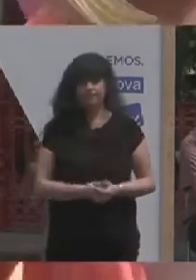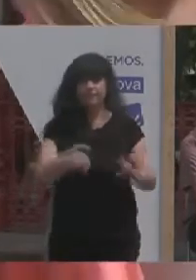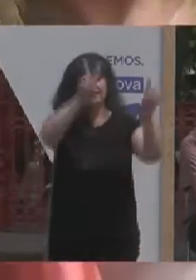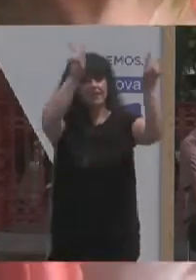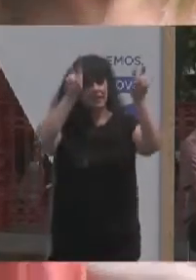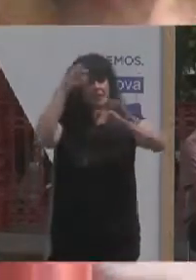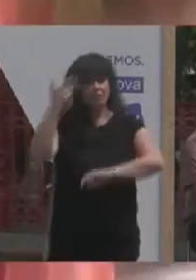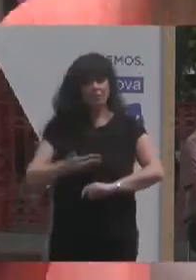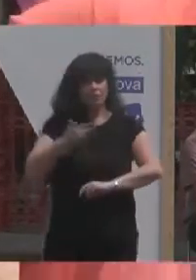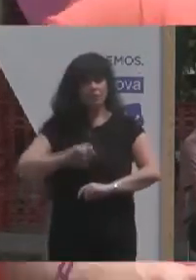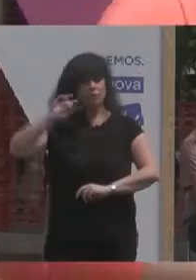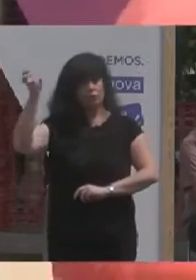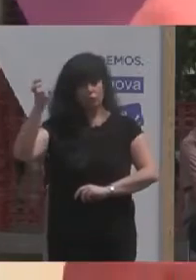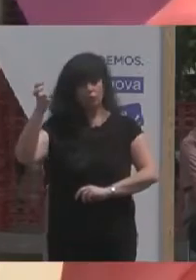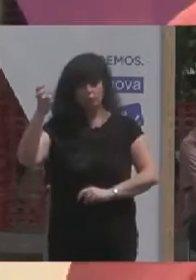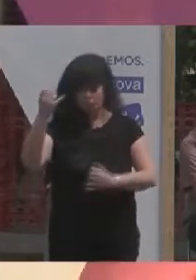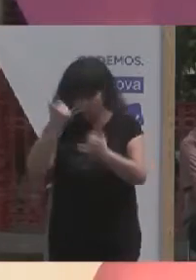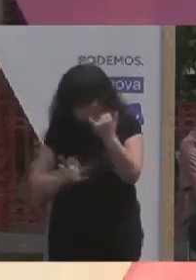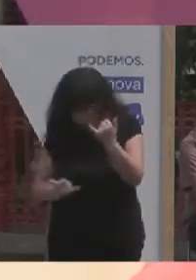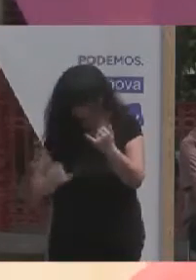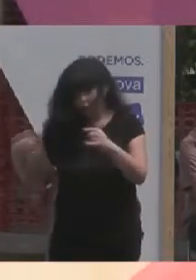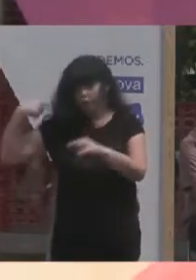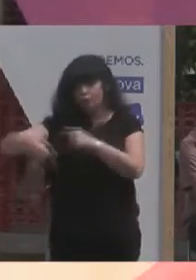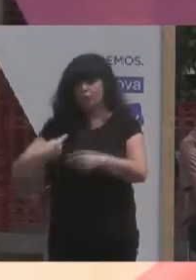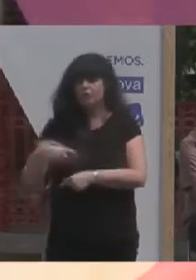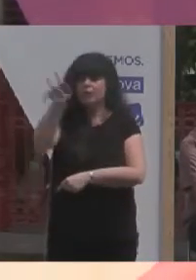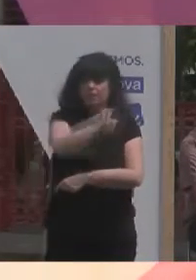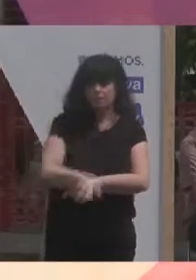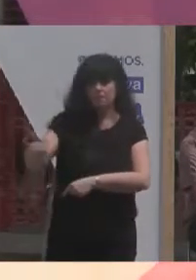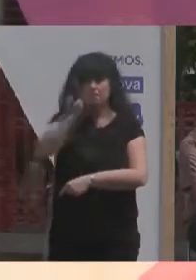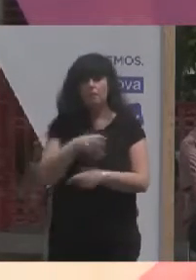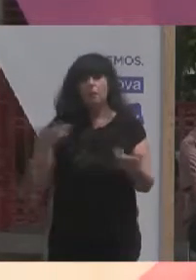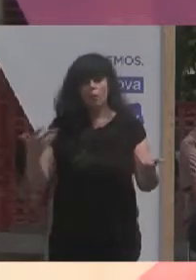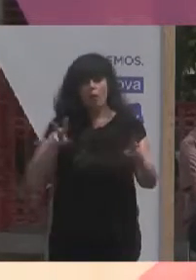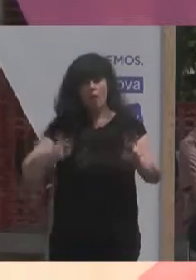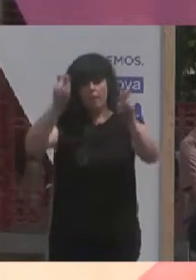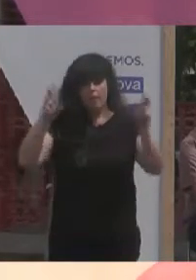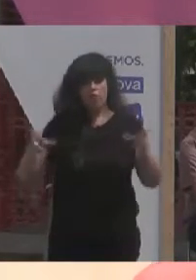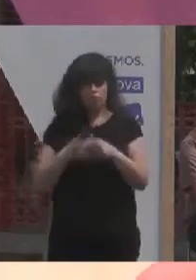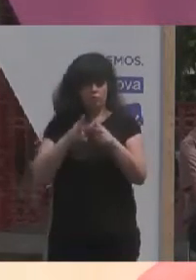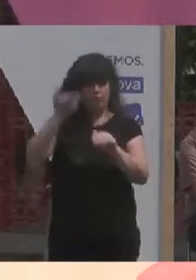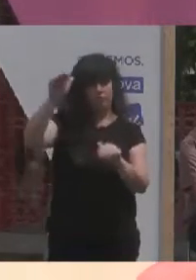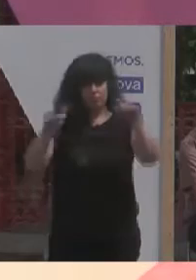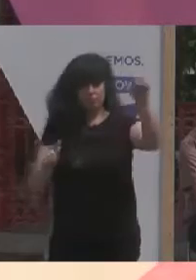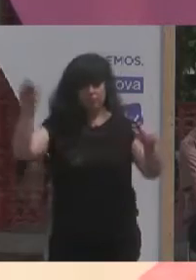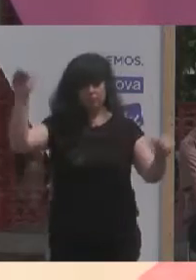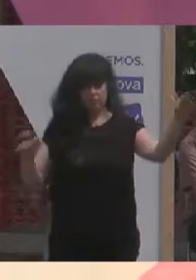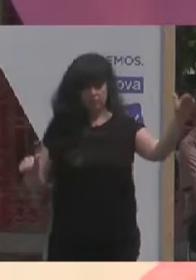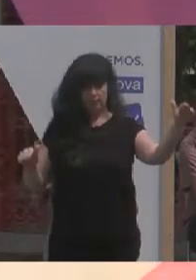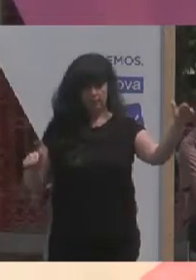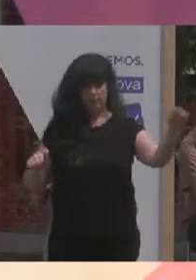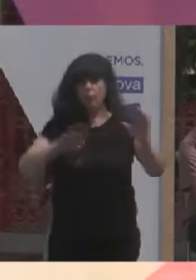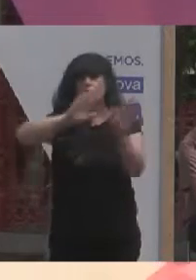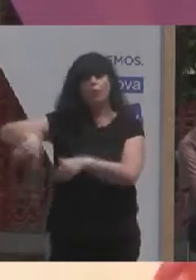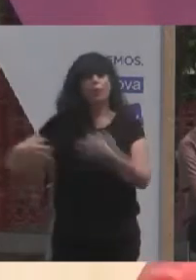que hai agora, que nos repiten todos os días, é o tema da desigualdade. O último é un tema de Oxfam